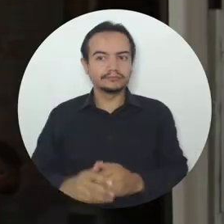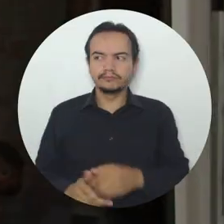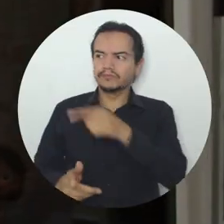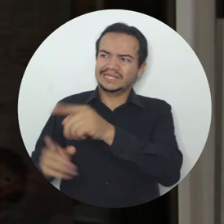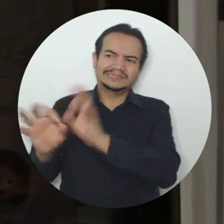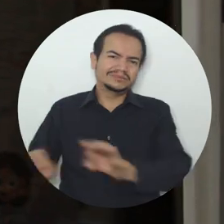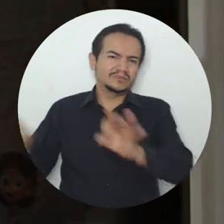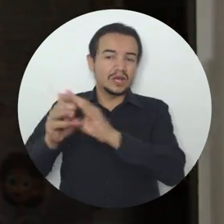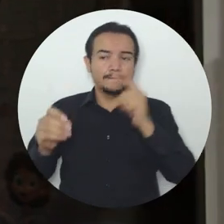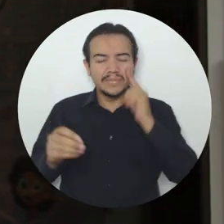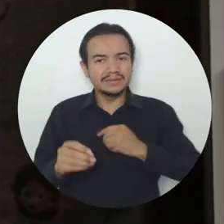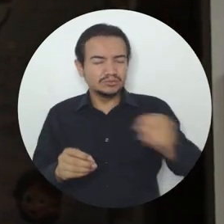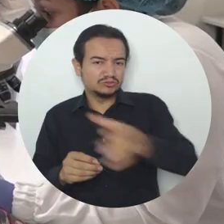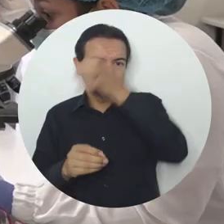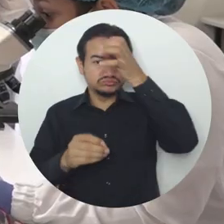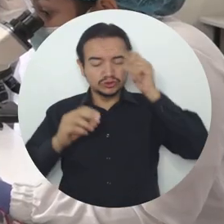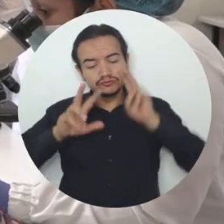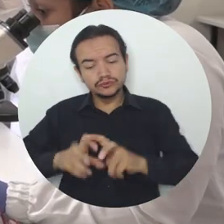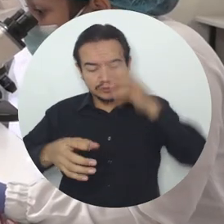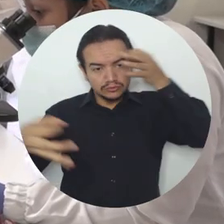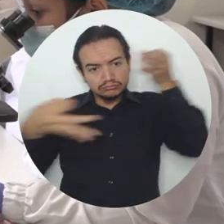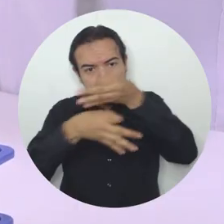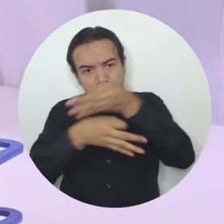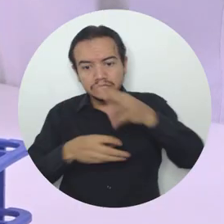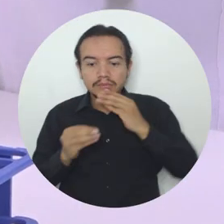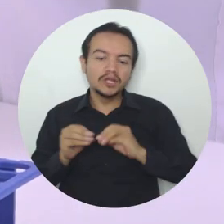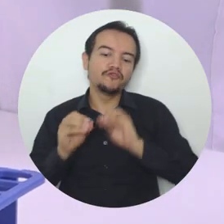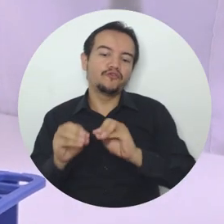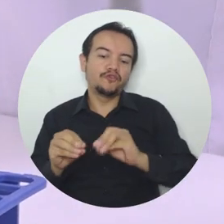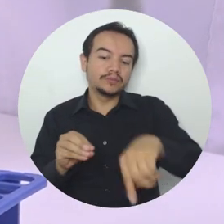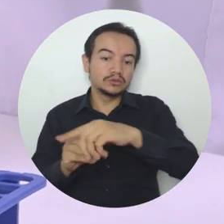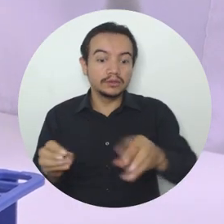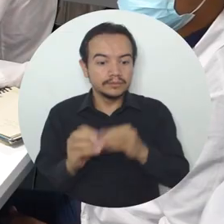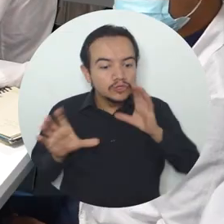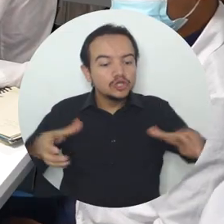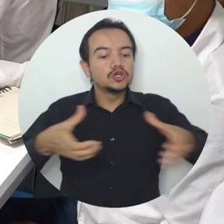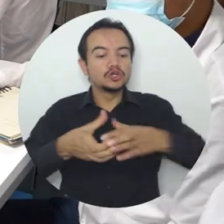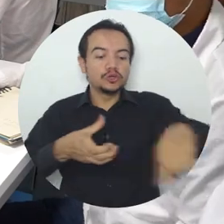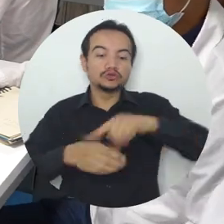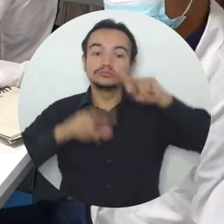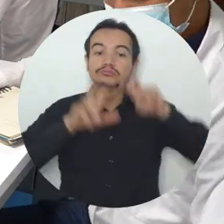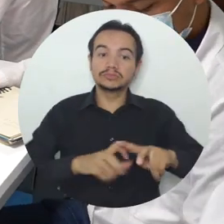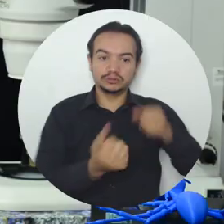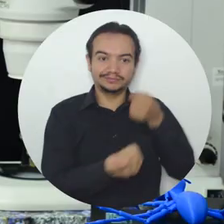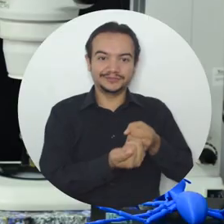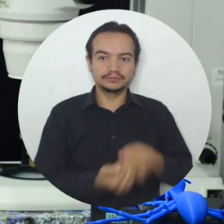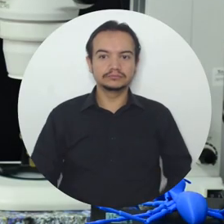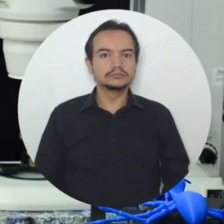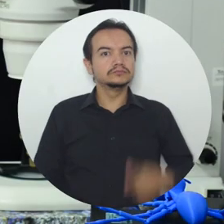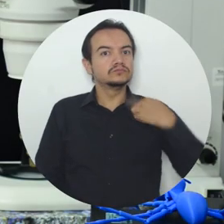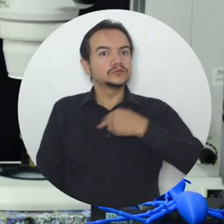y transferencia del conocimiento científico la formación de nuevos investigadores y el fortalecimiento de los grupos centros e institutos de investigación